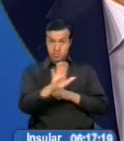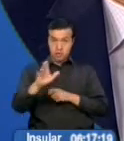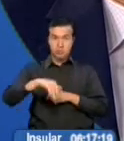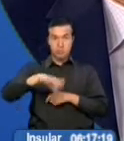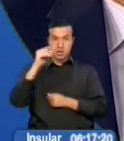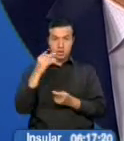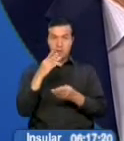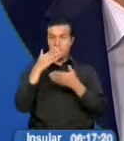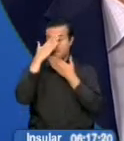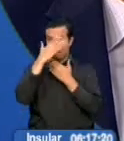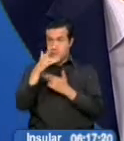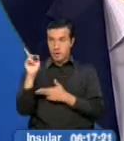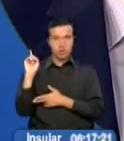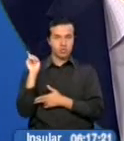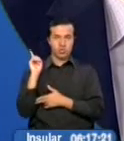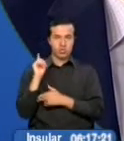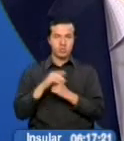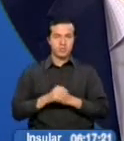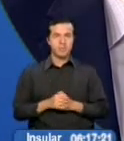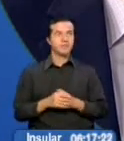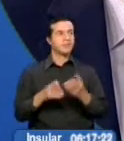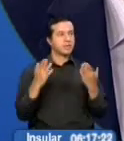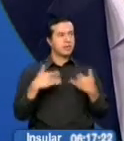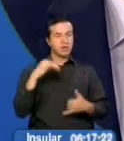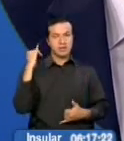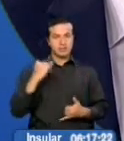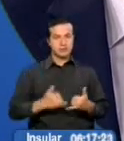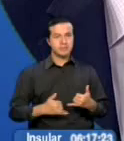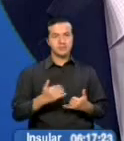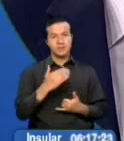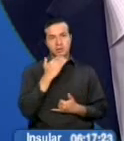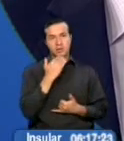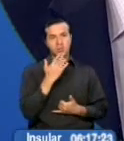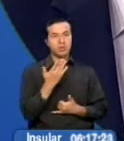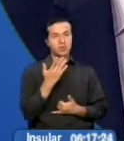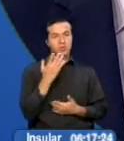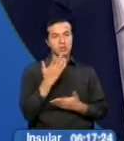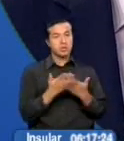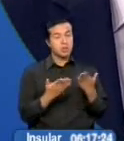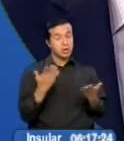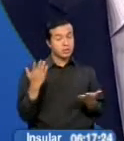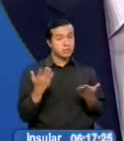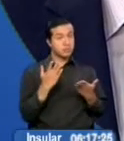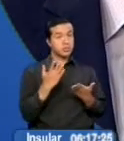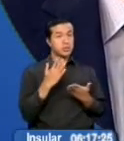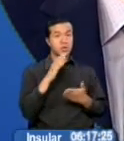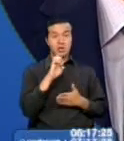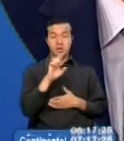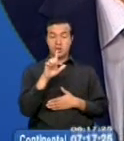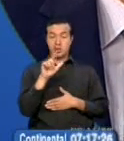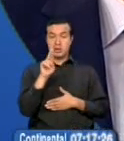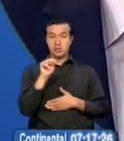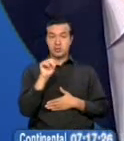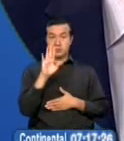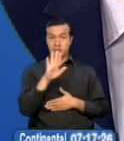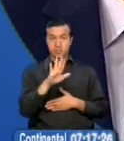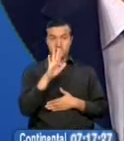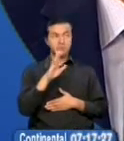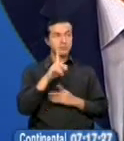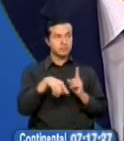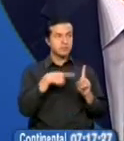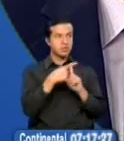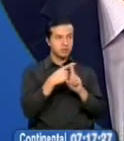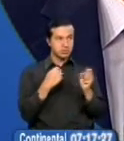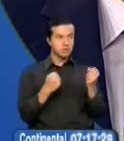miembros del Estado. Y ya para terminar, Juan Fernando, ¿qué posibilidades hay de que el ELN se sume de